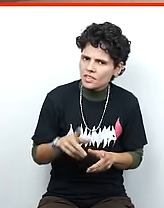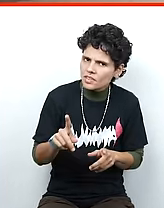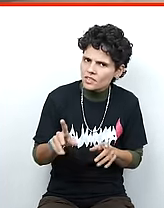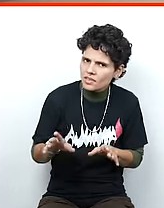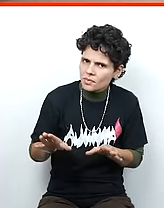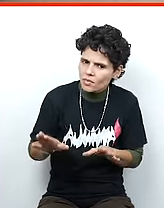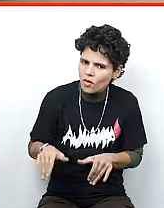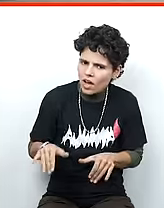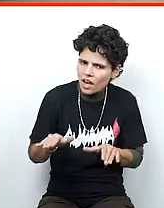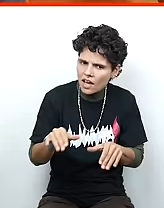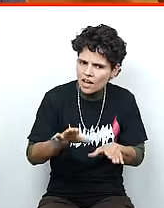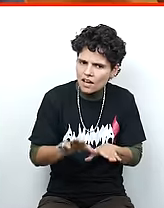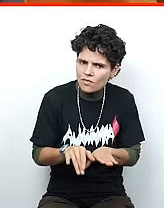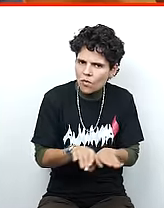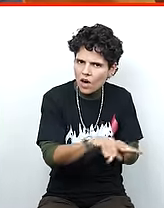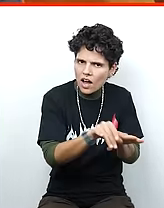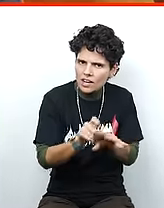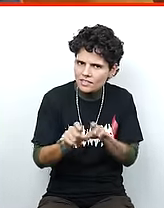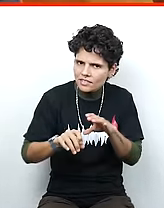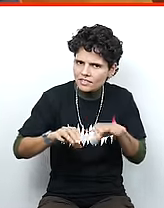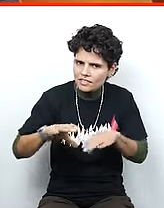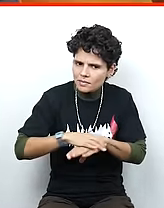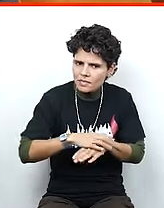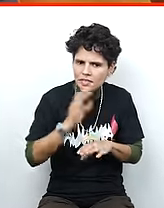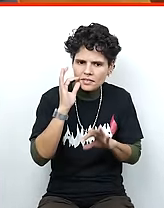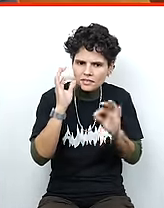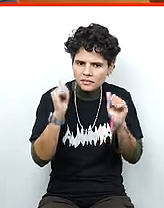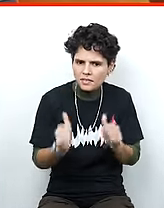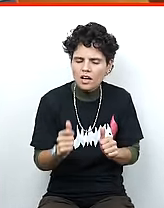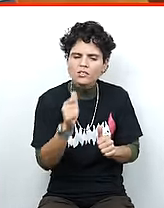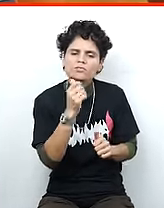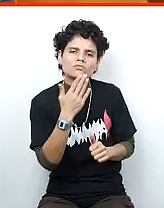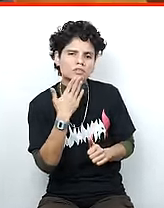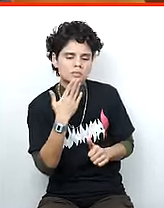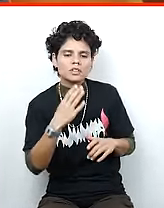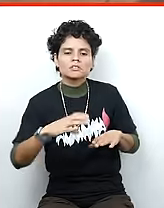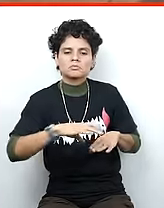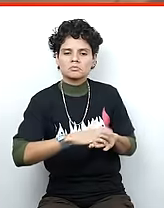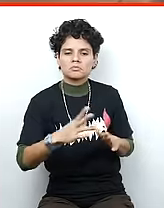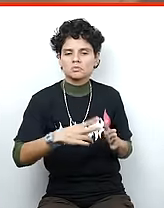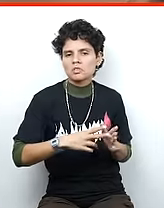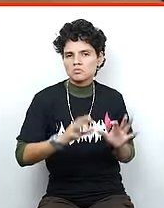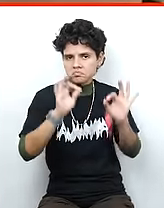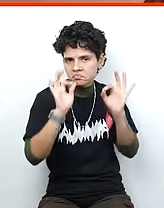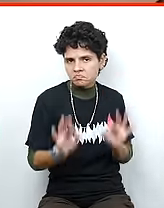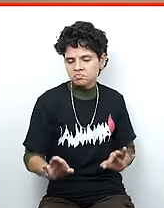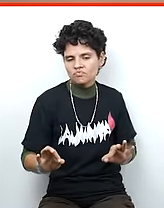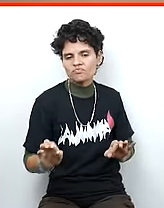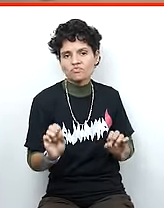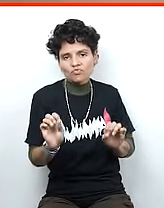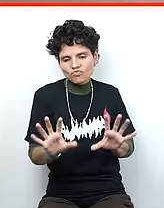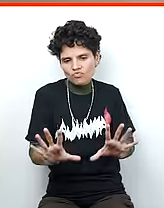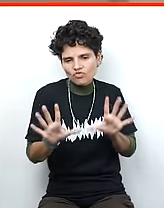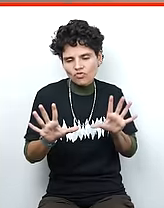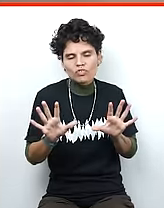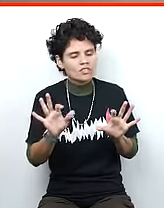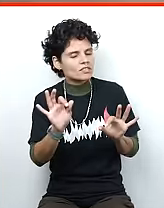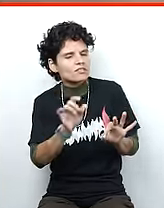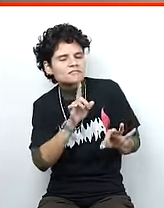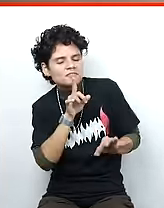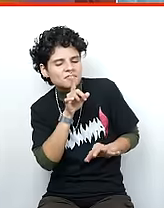Buena, buena, buena, compadre. Medio corte. Me salió un cortecito aquí, Philip Plain. ¿Sí? Ah, cortecito.